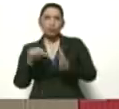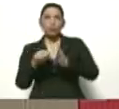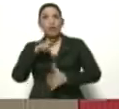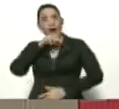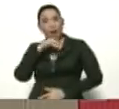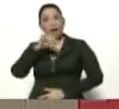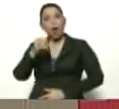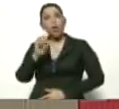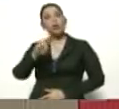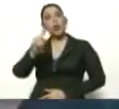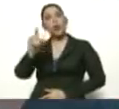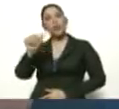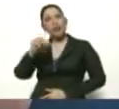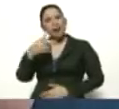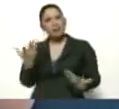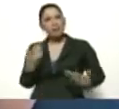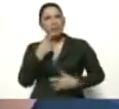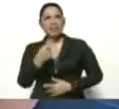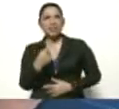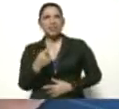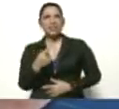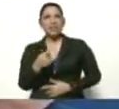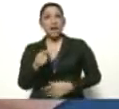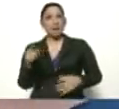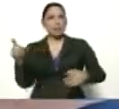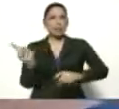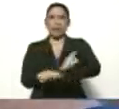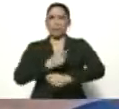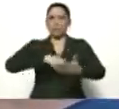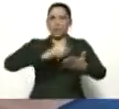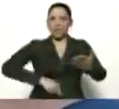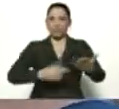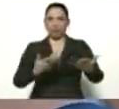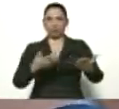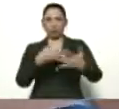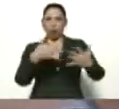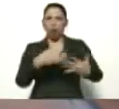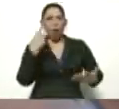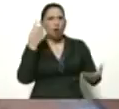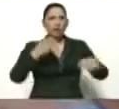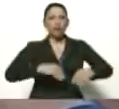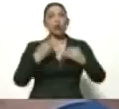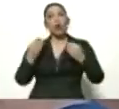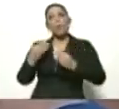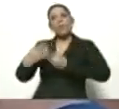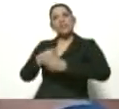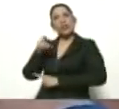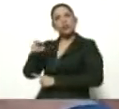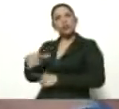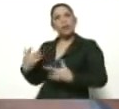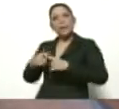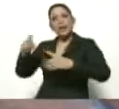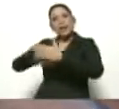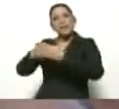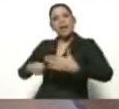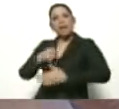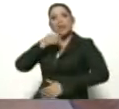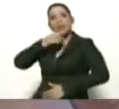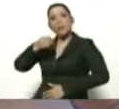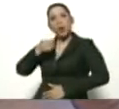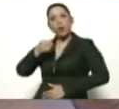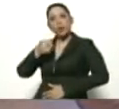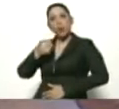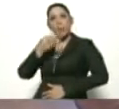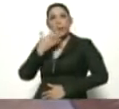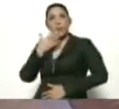señor jordan boudreau y dice que inmediato va a firmar el contrato y cómo va a ser usted para eliminar los testimonios del calígrafo